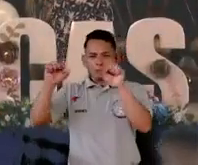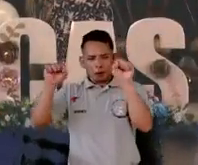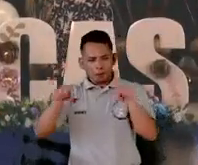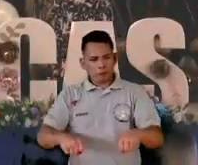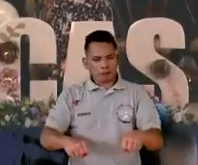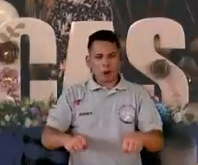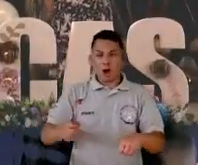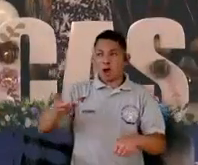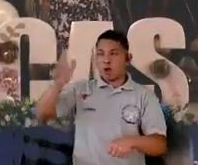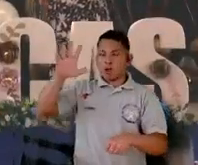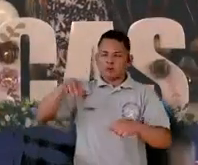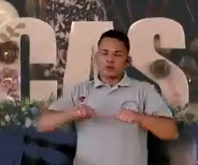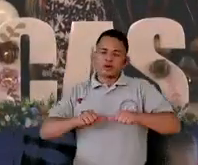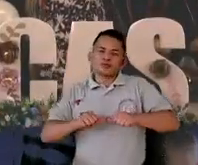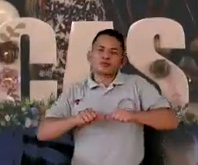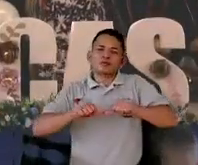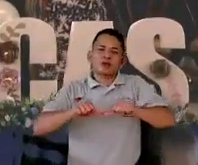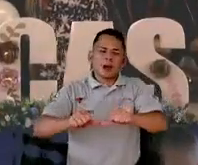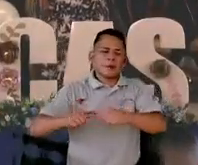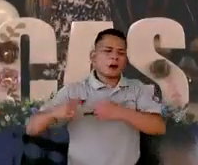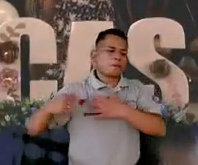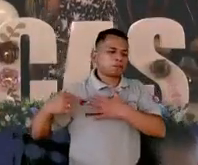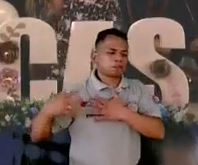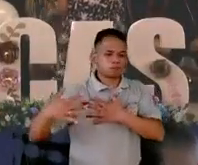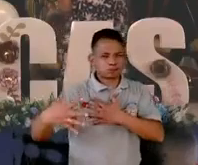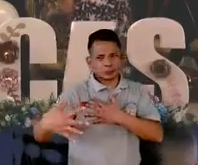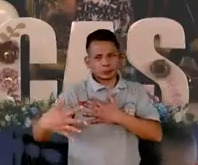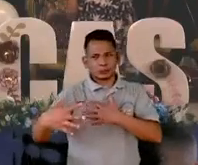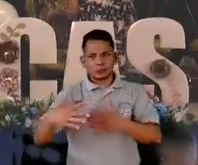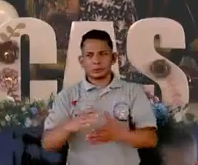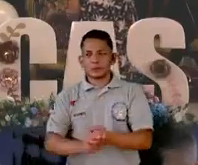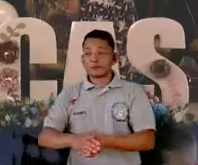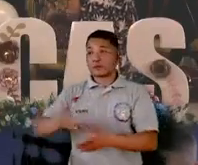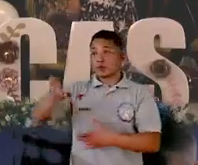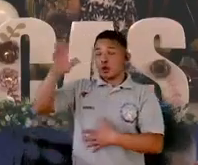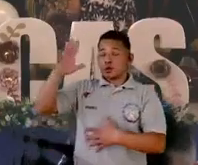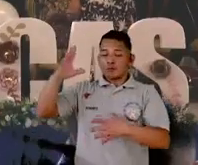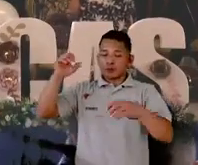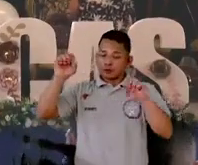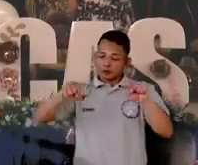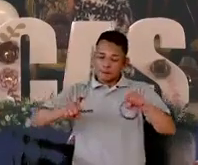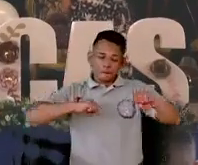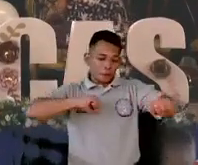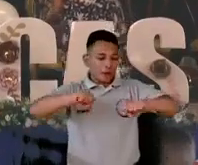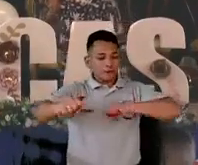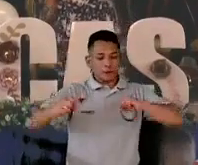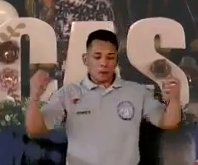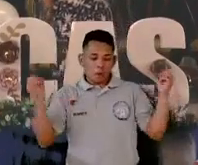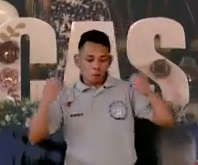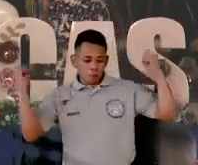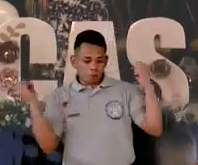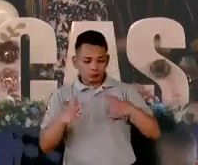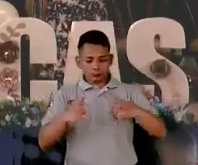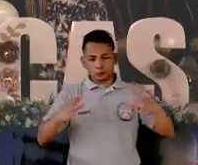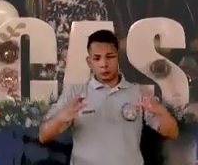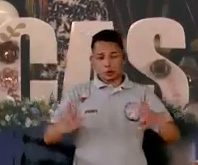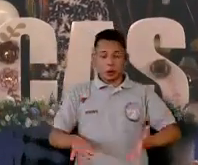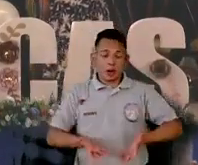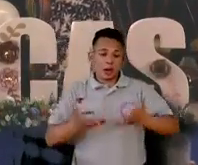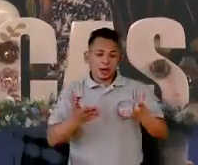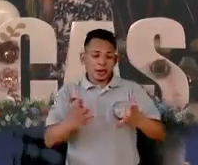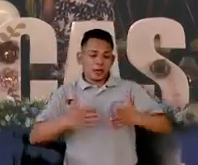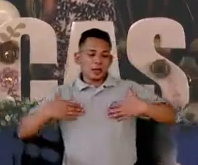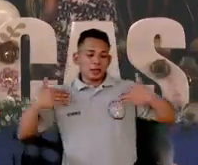que permanece para siempre, un Dios que puede hacer milagro, un Dios que da salud al que